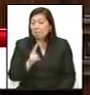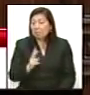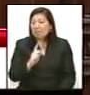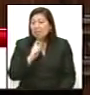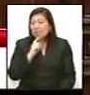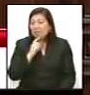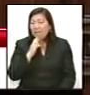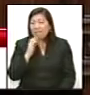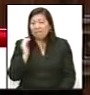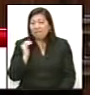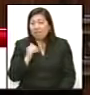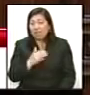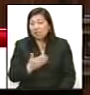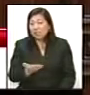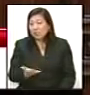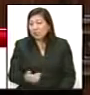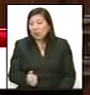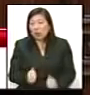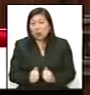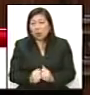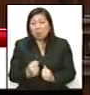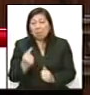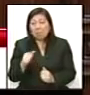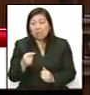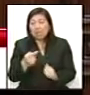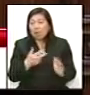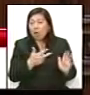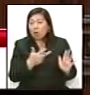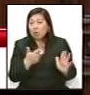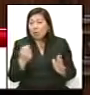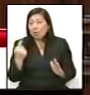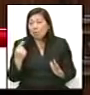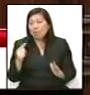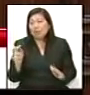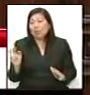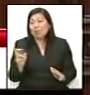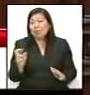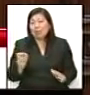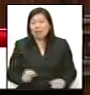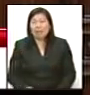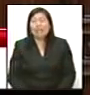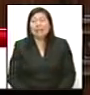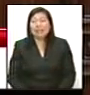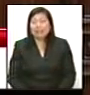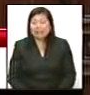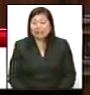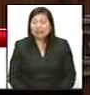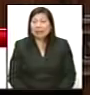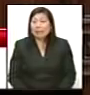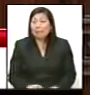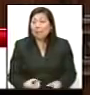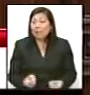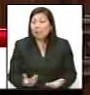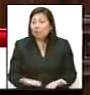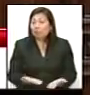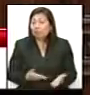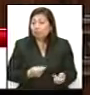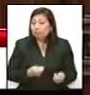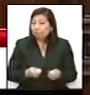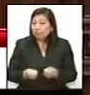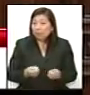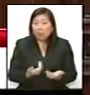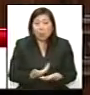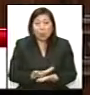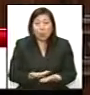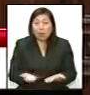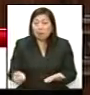sido estafado probablemente con unos 1.800 millones de dólares. Pero como lo hicimos por un mecanismo en el cual no